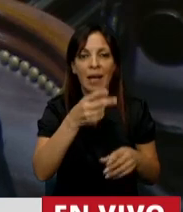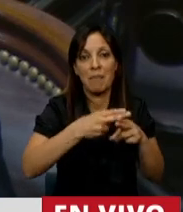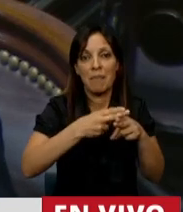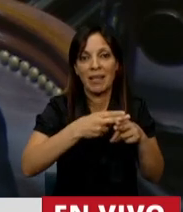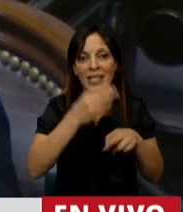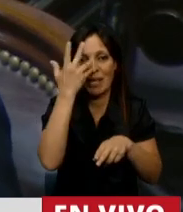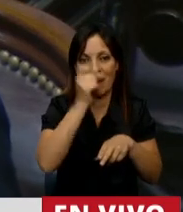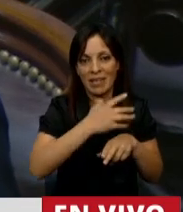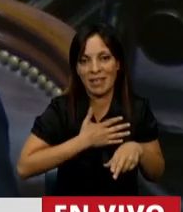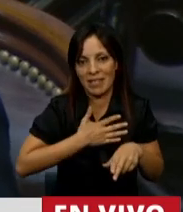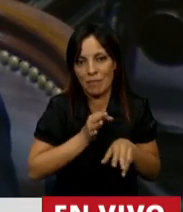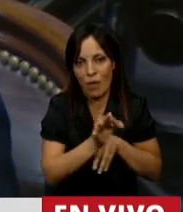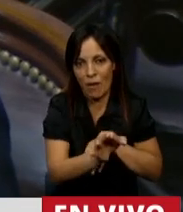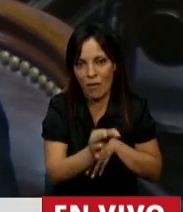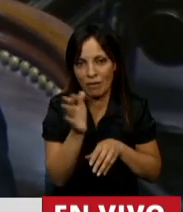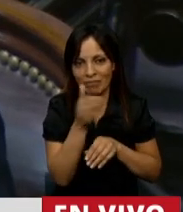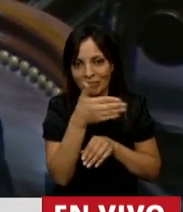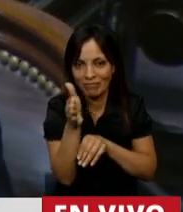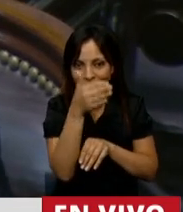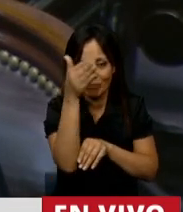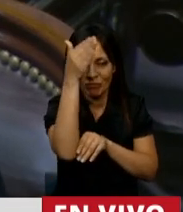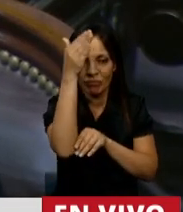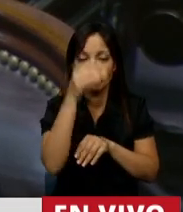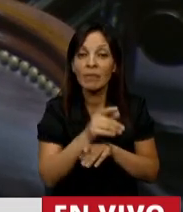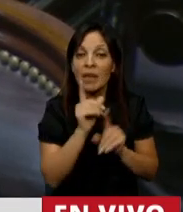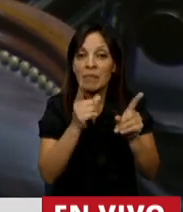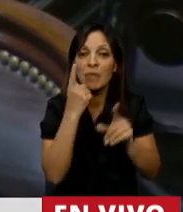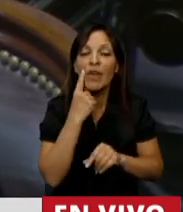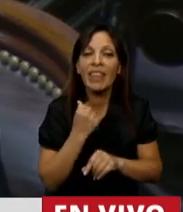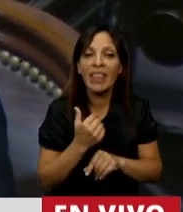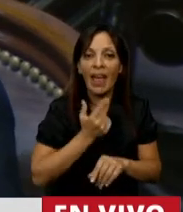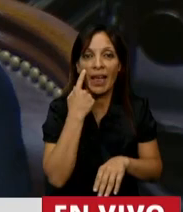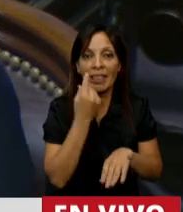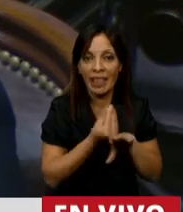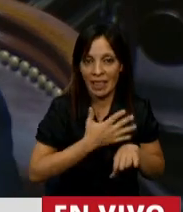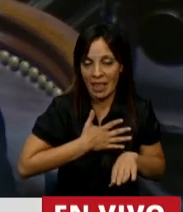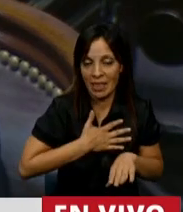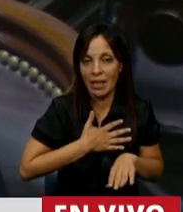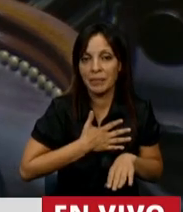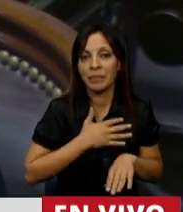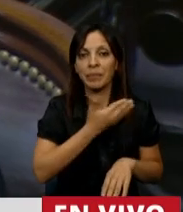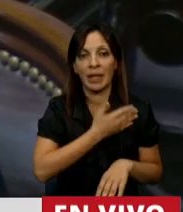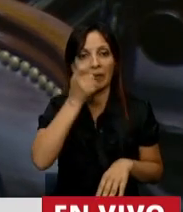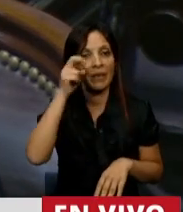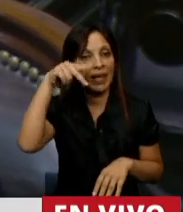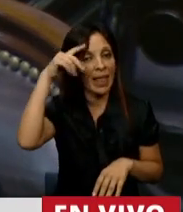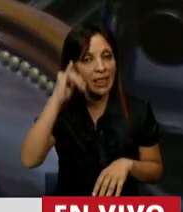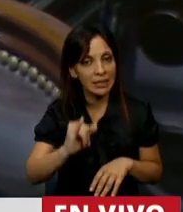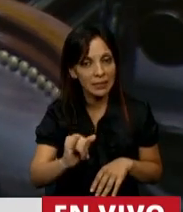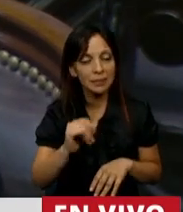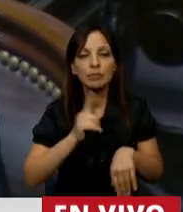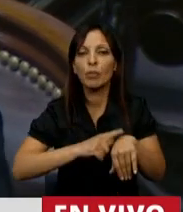de mi pueblo. Y ese día mi intendente Juan Carlos Fernández, siendo